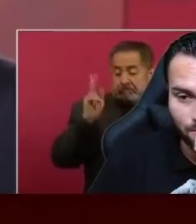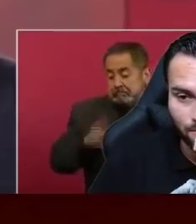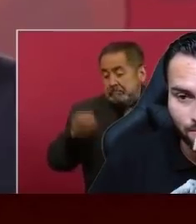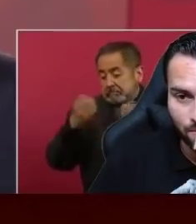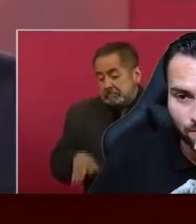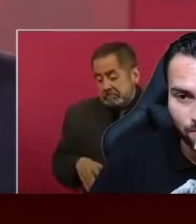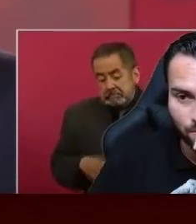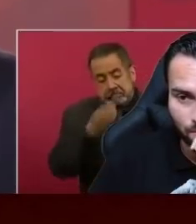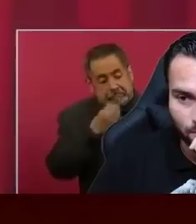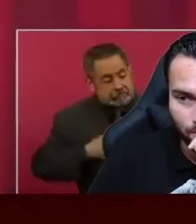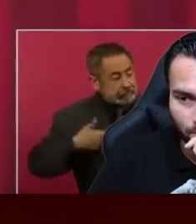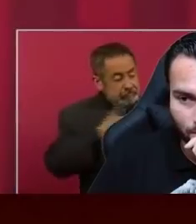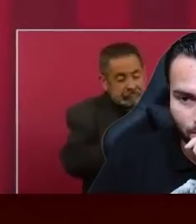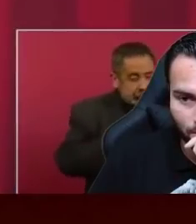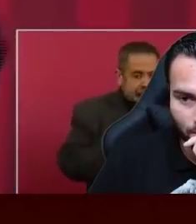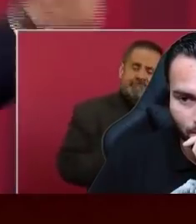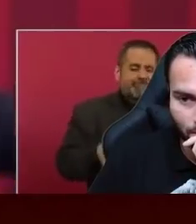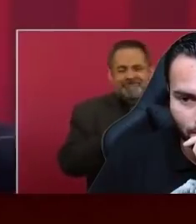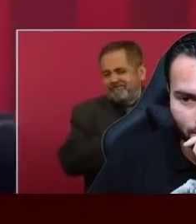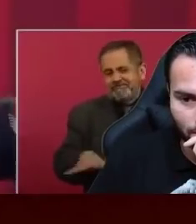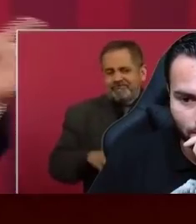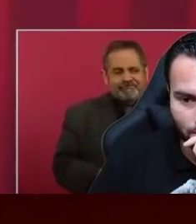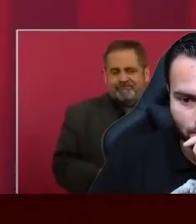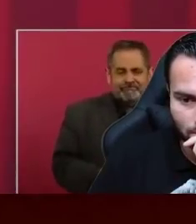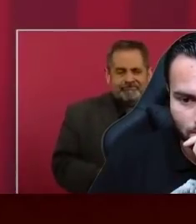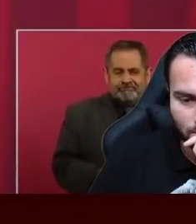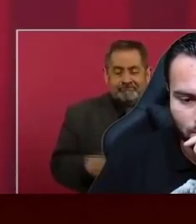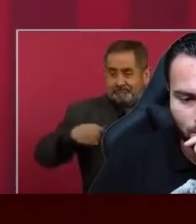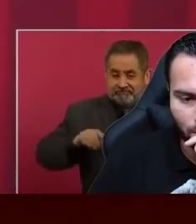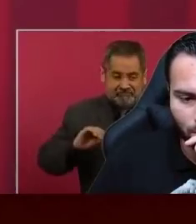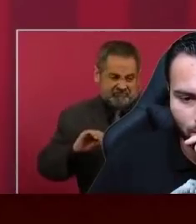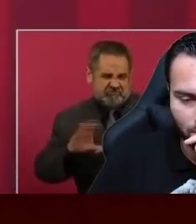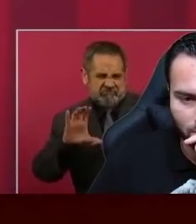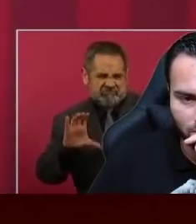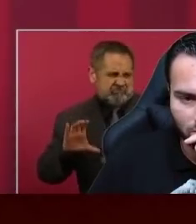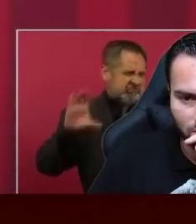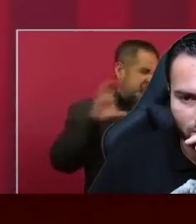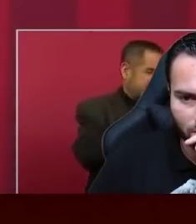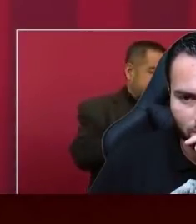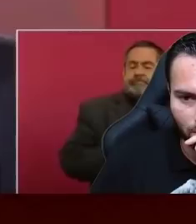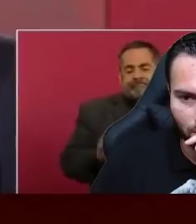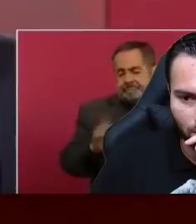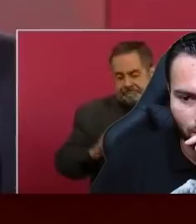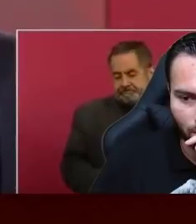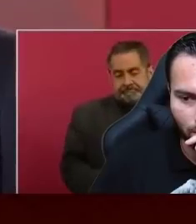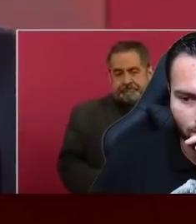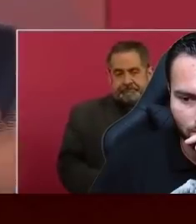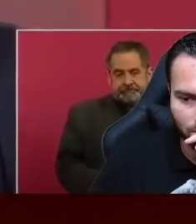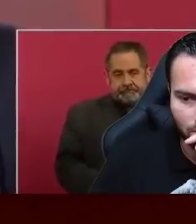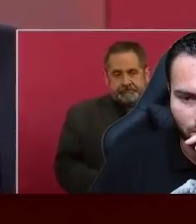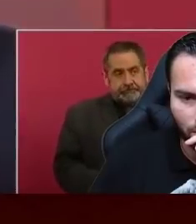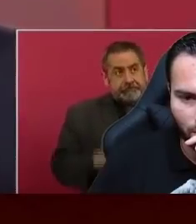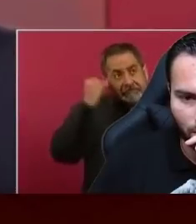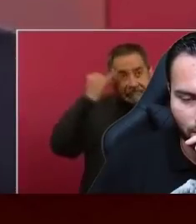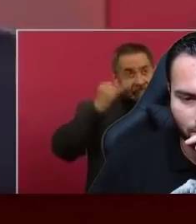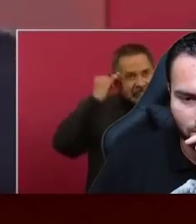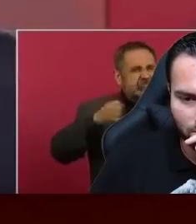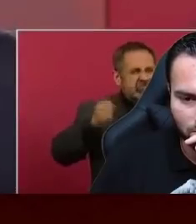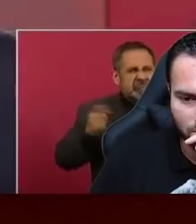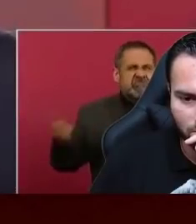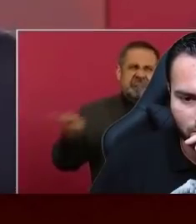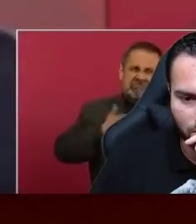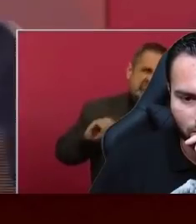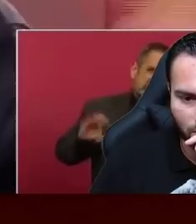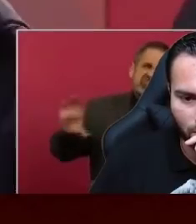chantajea y les vamos a dar todo el dinero que pido que no se hagan ilusiones